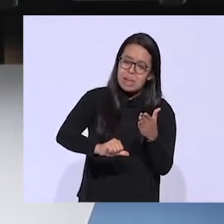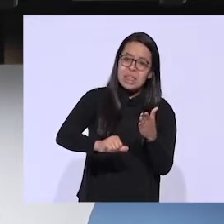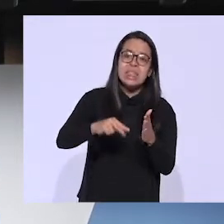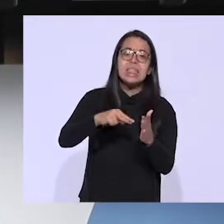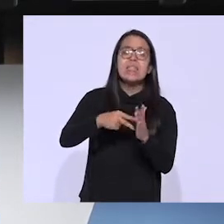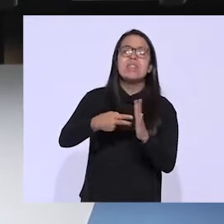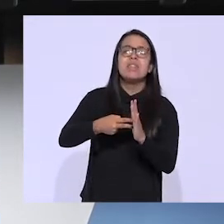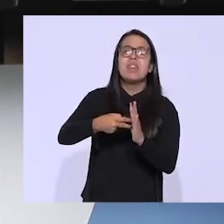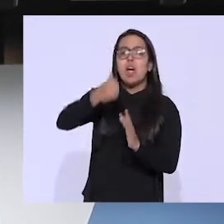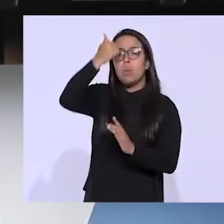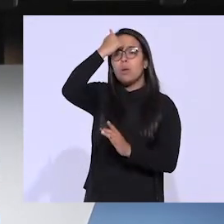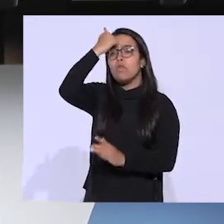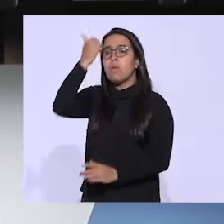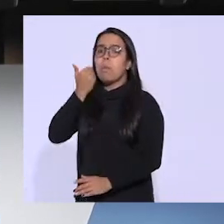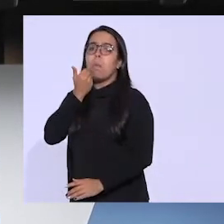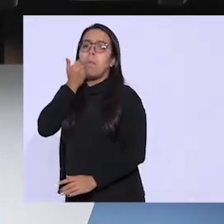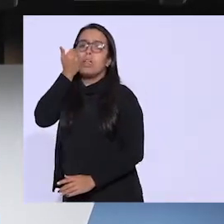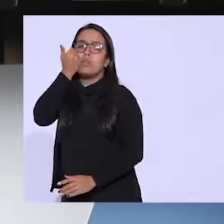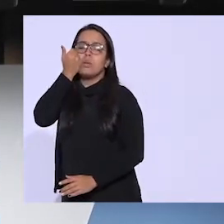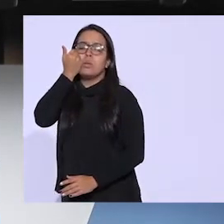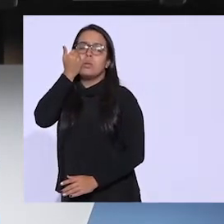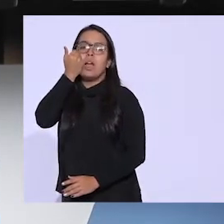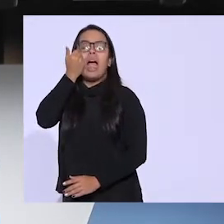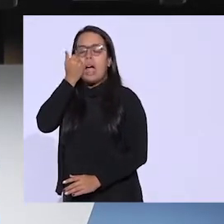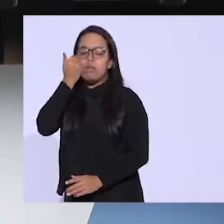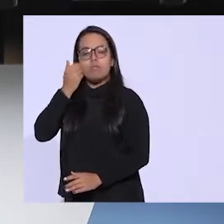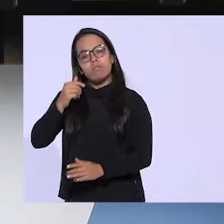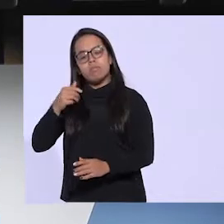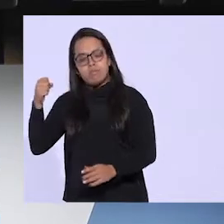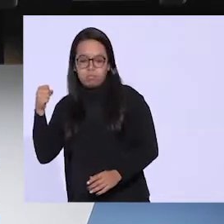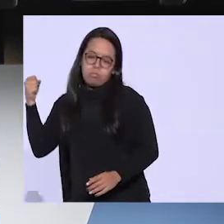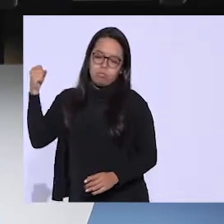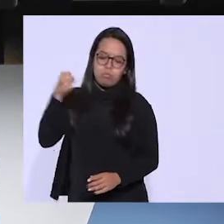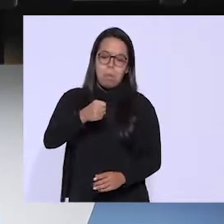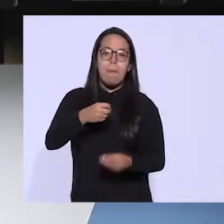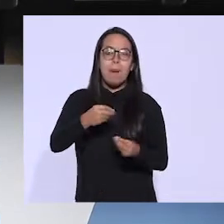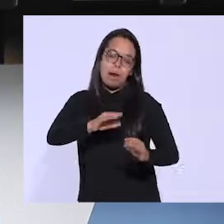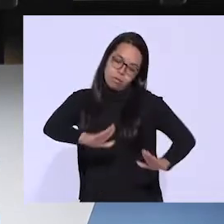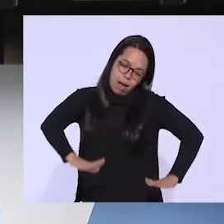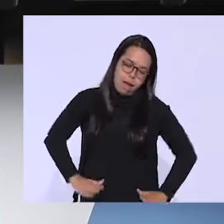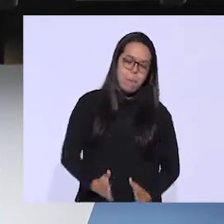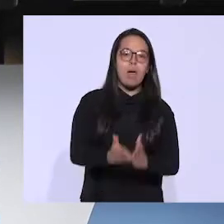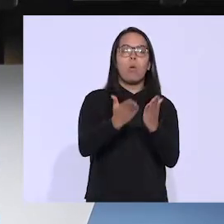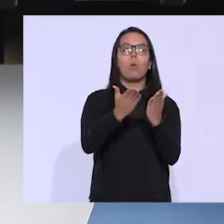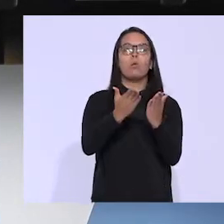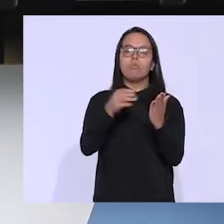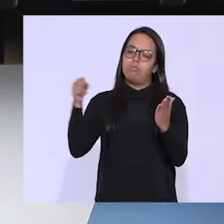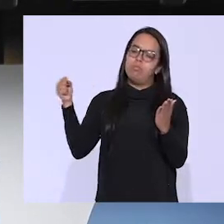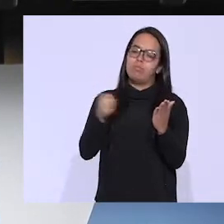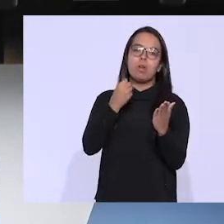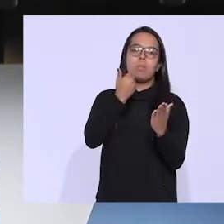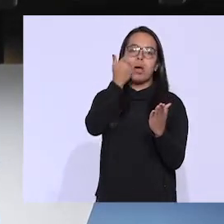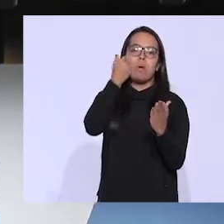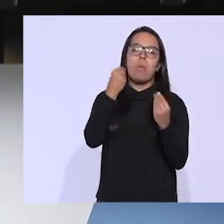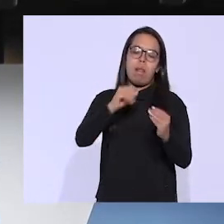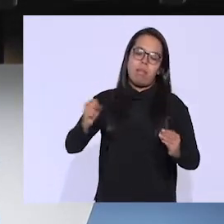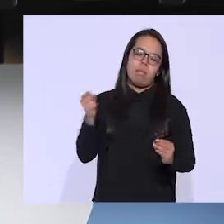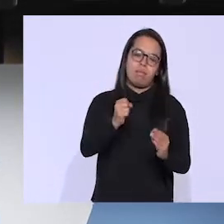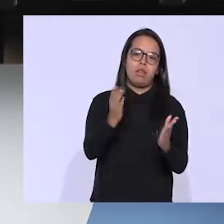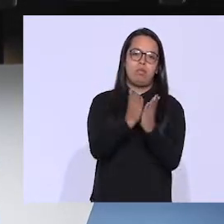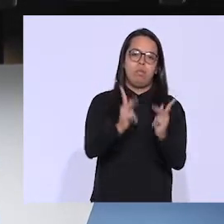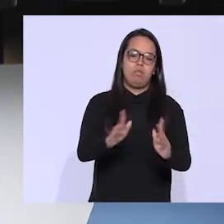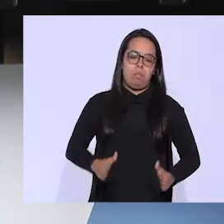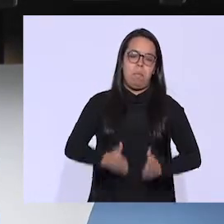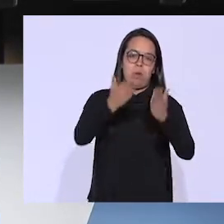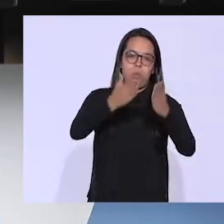profesores asociados de más edad para conseguir que mejoren, porque le aportan valor añadido. ¿De acuerdo? Es decir, esto es lo que ocurre en esos sitios. En cuanto a la